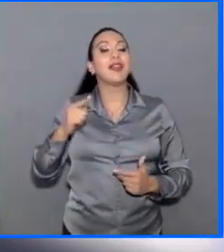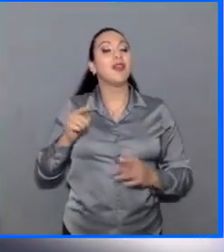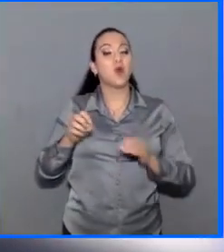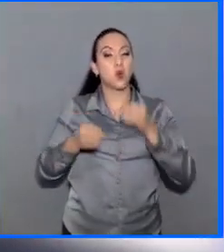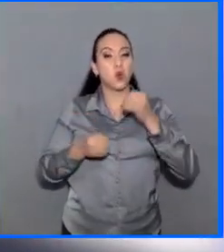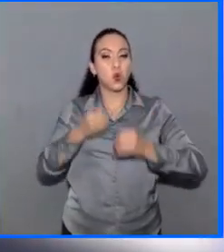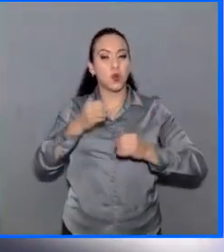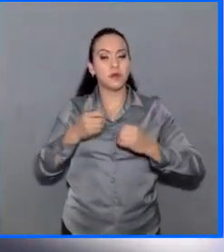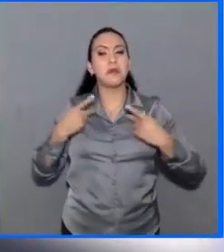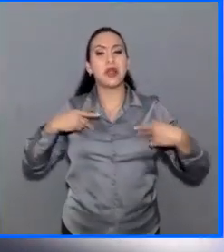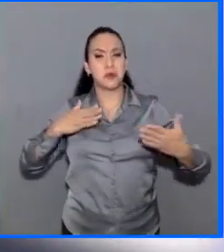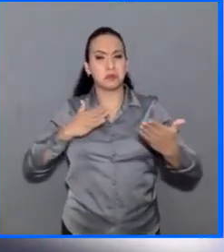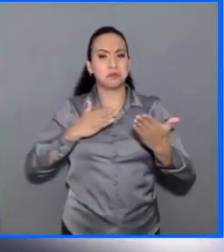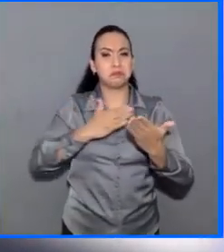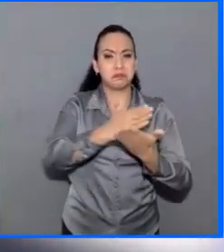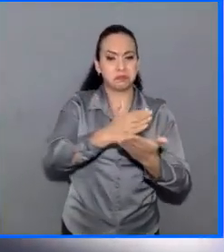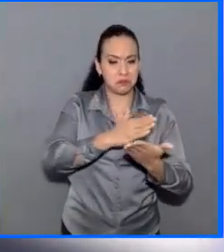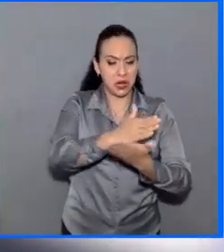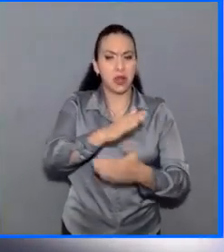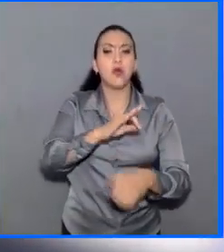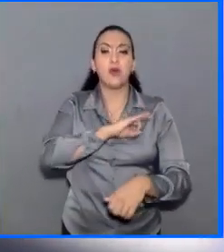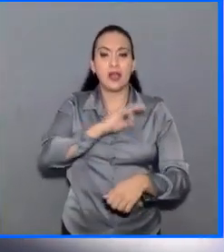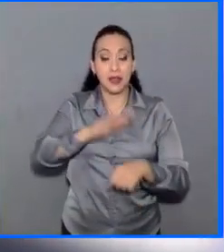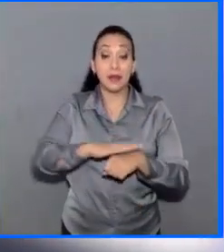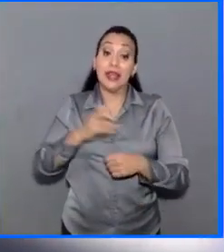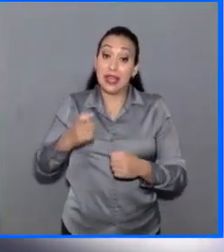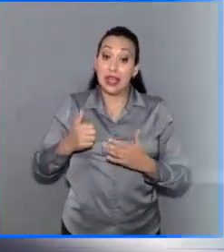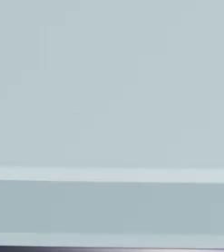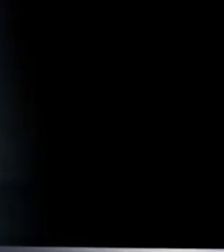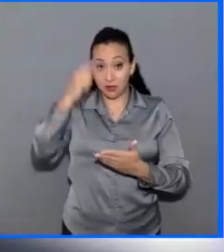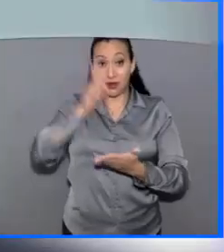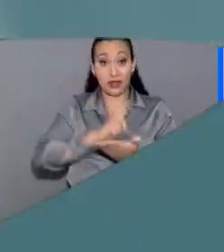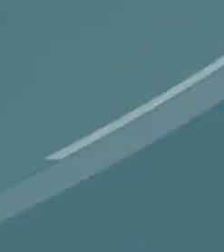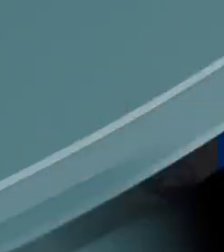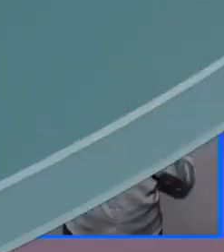accesible que respete la dignidad de las personas.